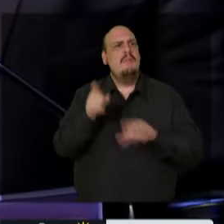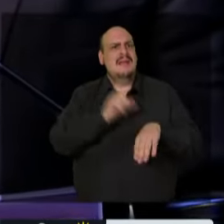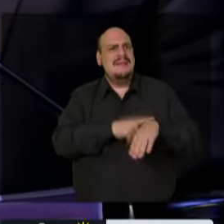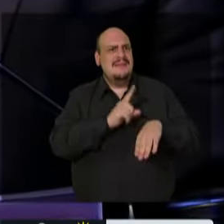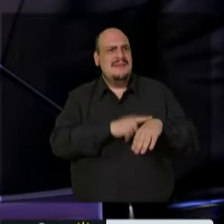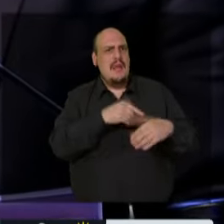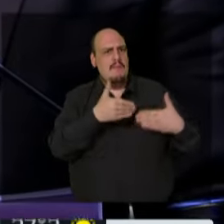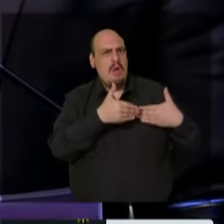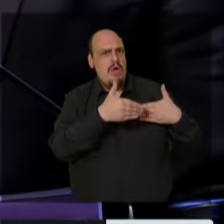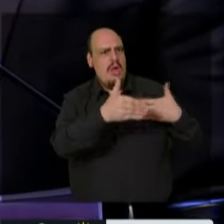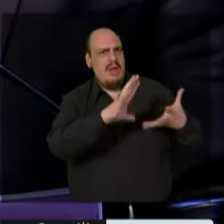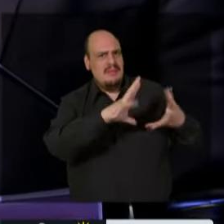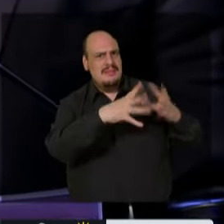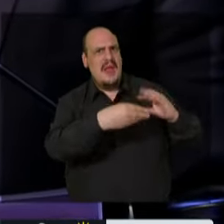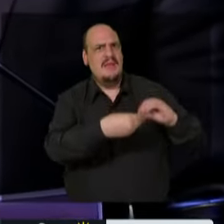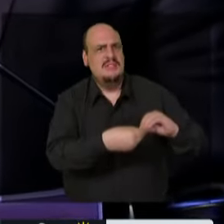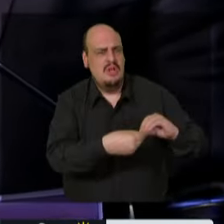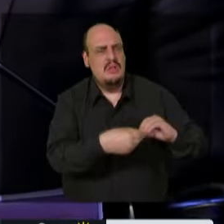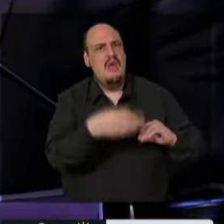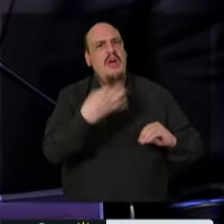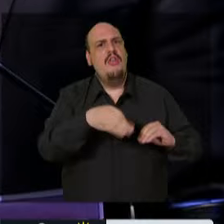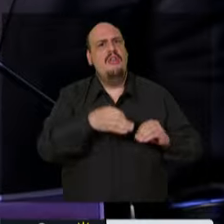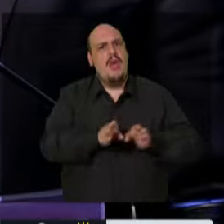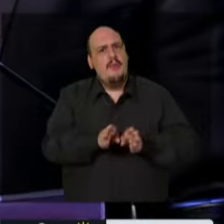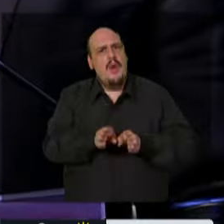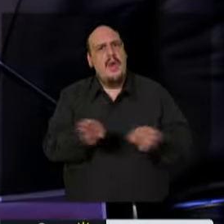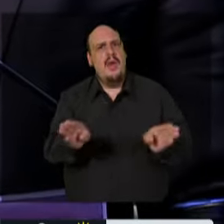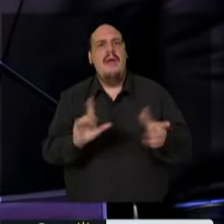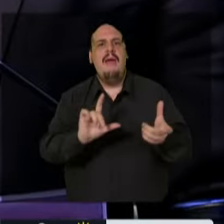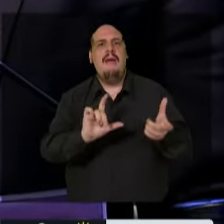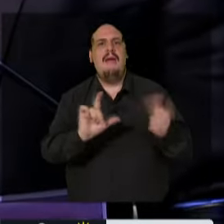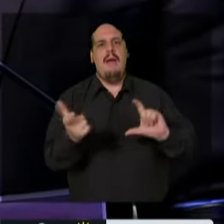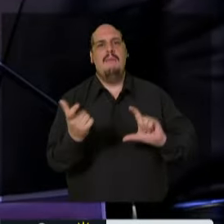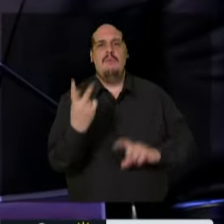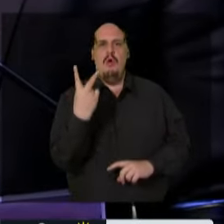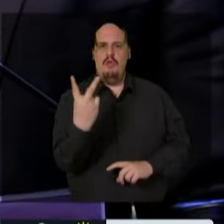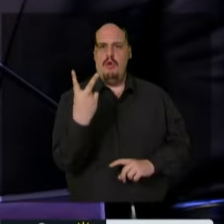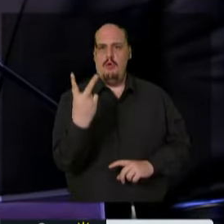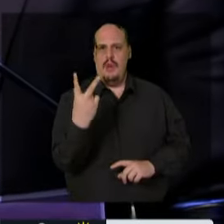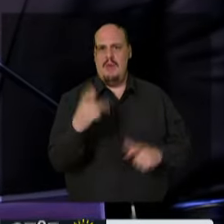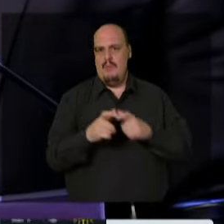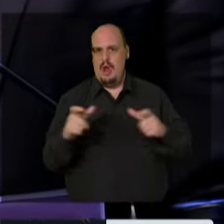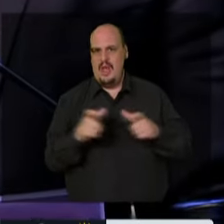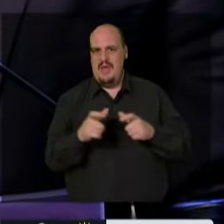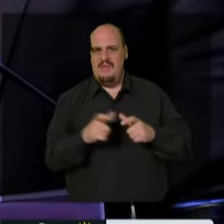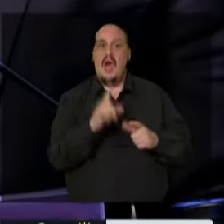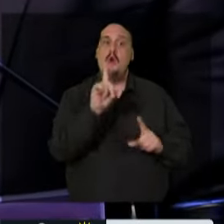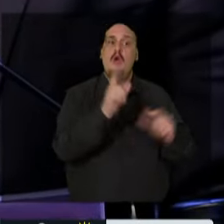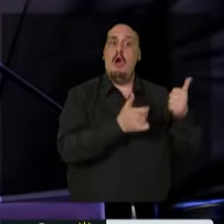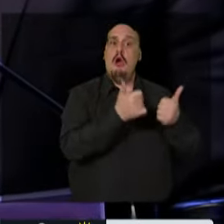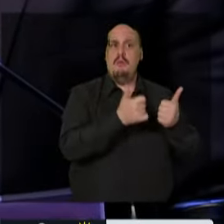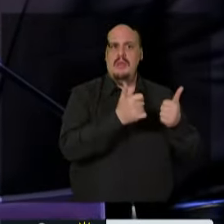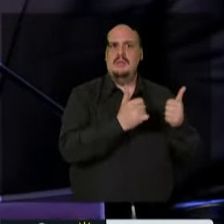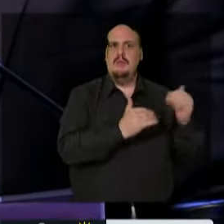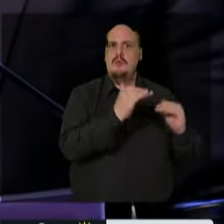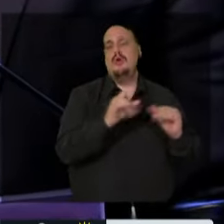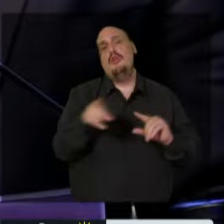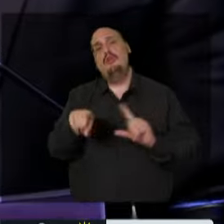transición que desdoblar el tipo de cambio, en un tipo de cambio comercial competitivo y un tipo de cambio